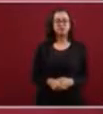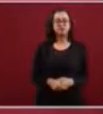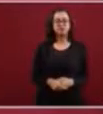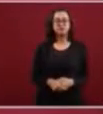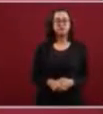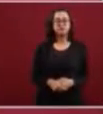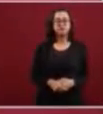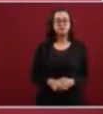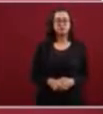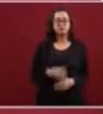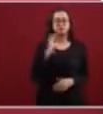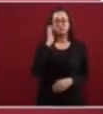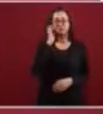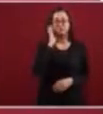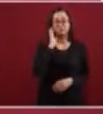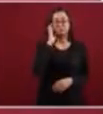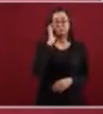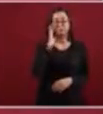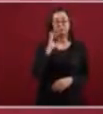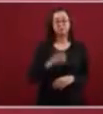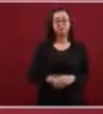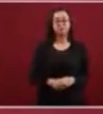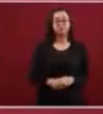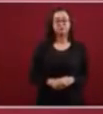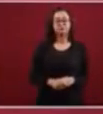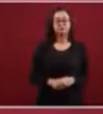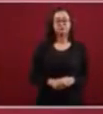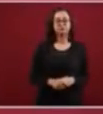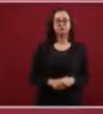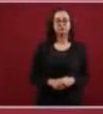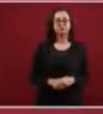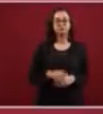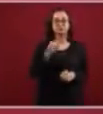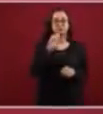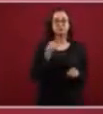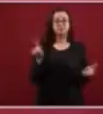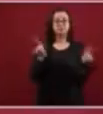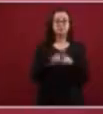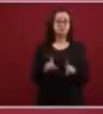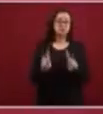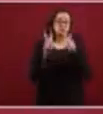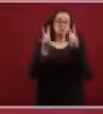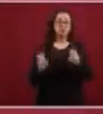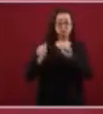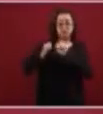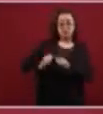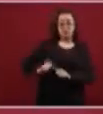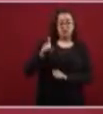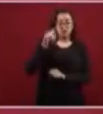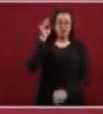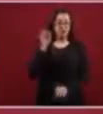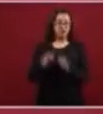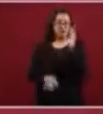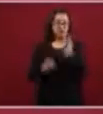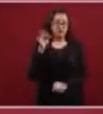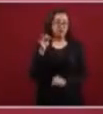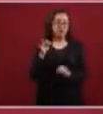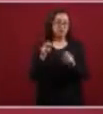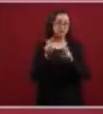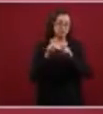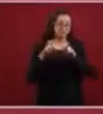y lo mismo en el caso de el Poder Judicial, de